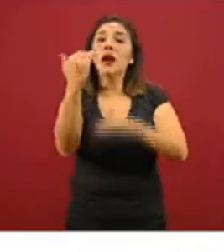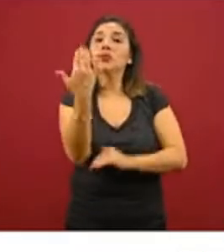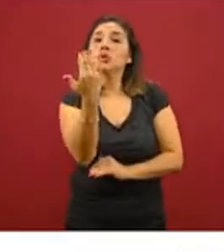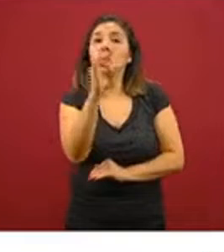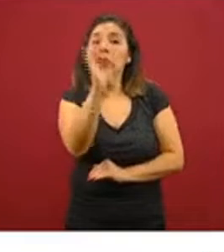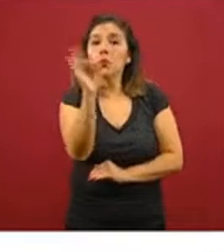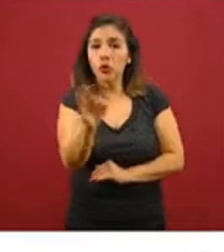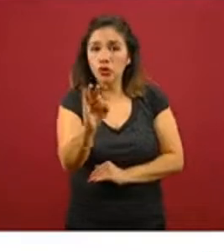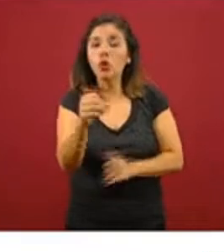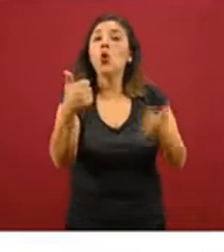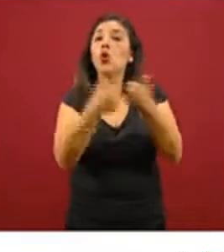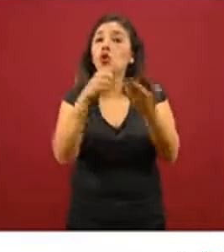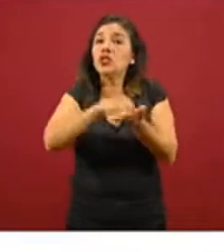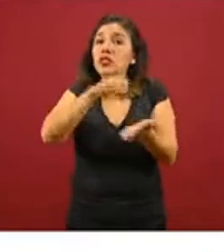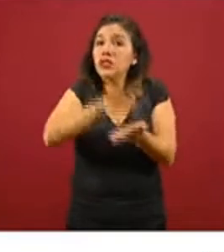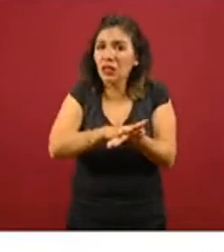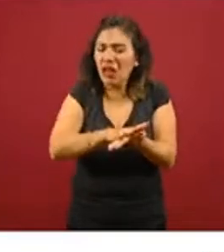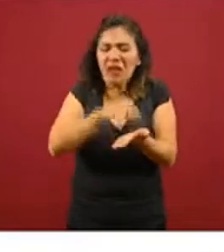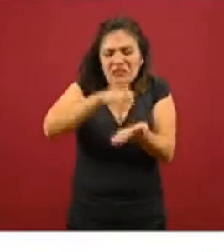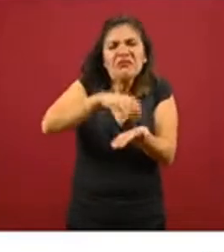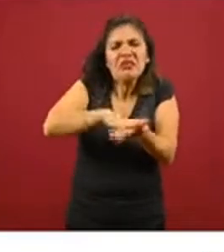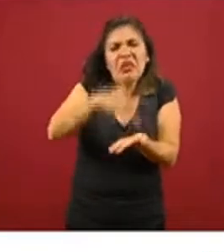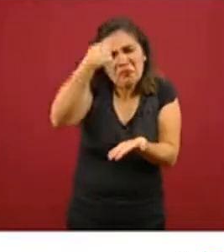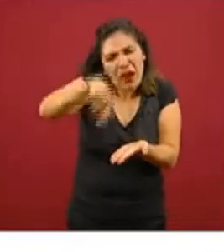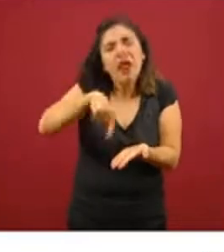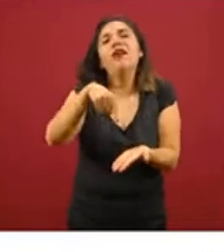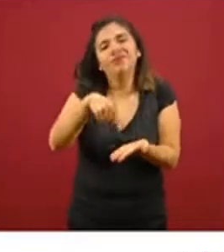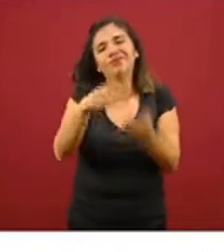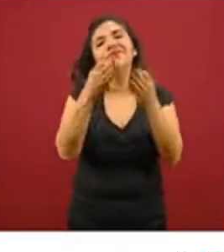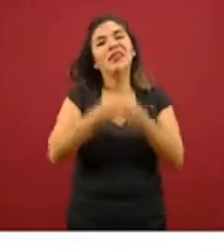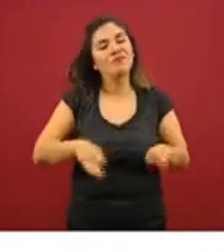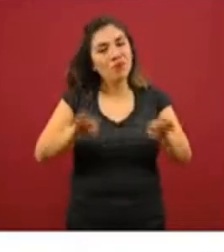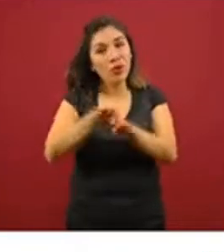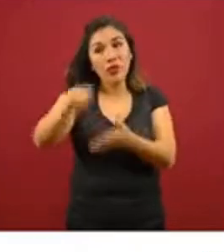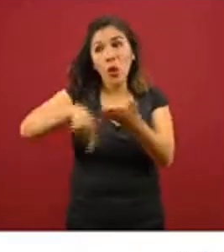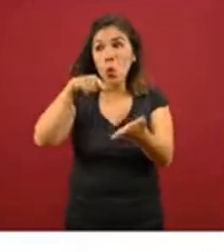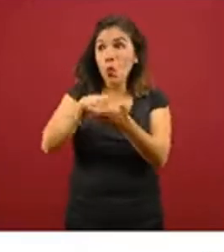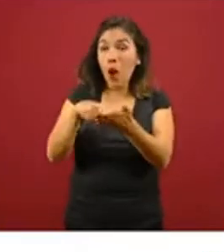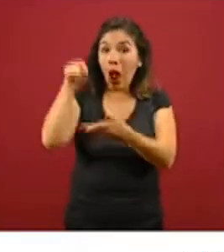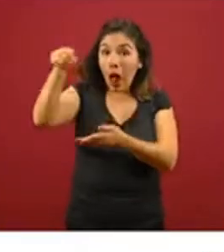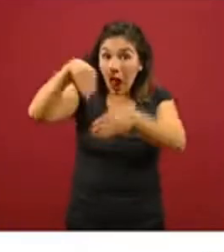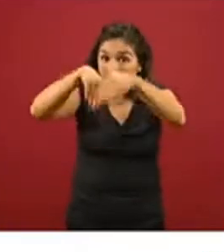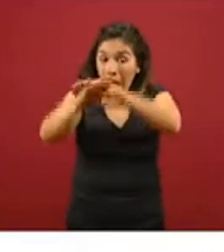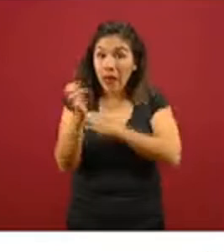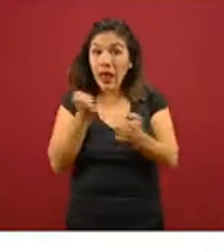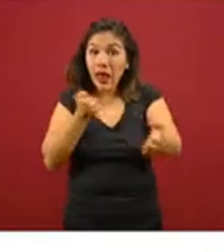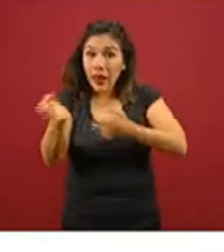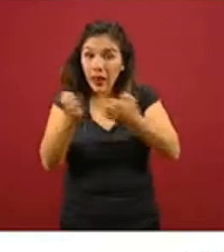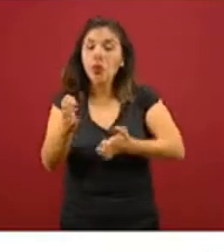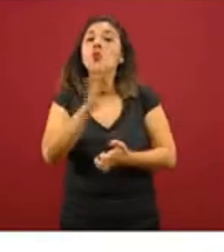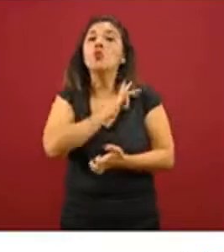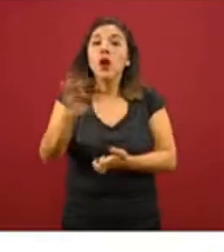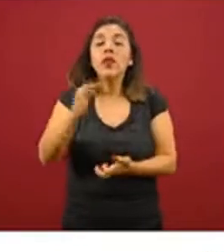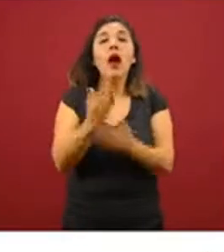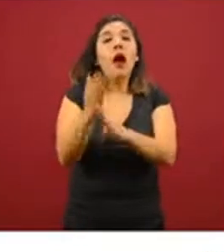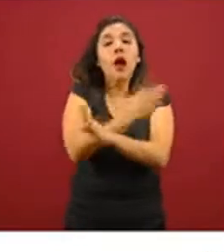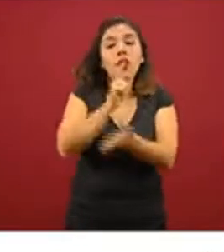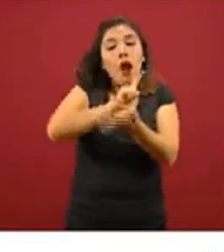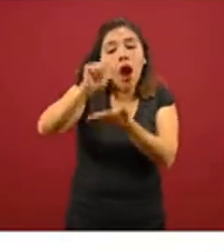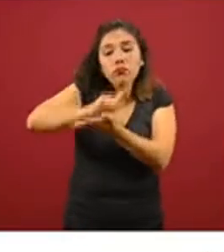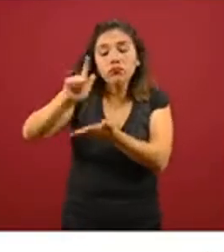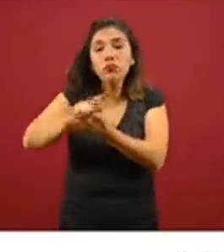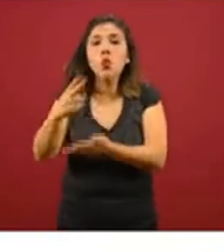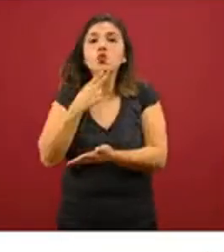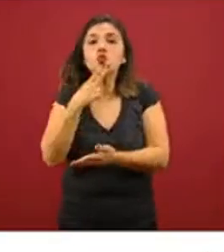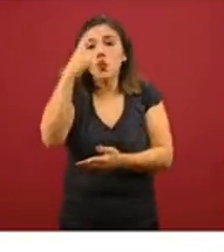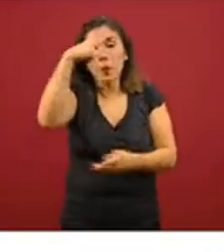también solo con citas. ¿Y por qué la cita? Porque es importante que el establecimiento pueda acondicionar el uso de sus